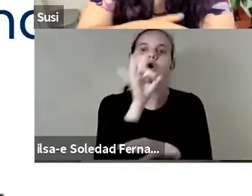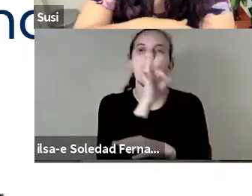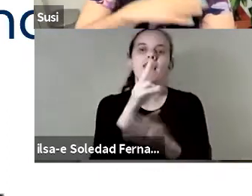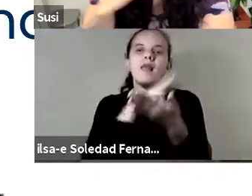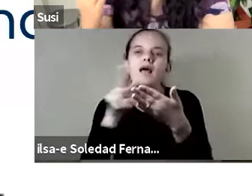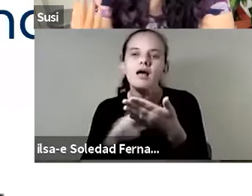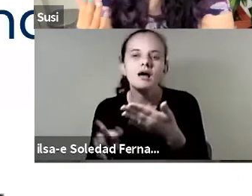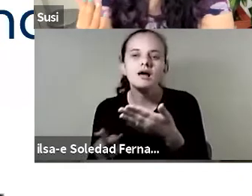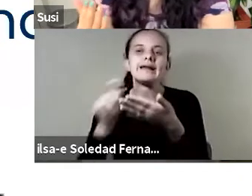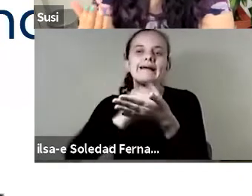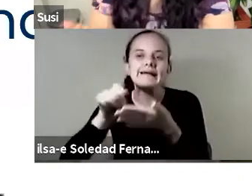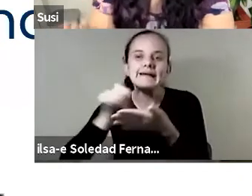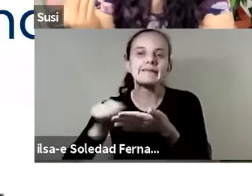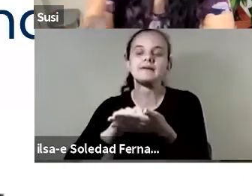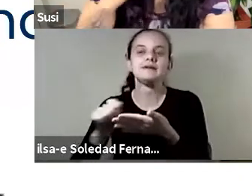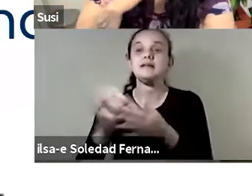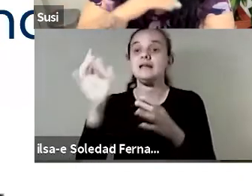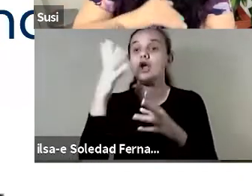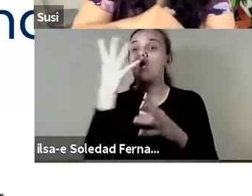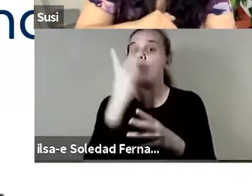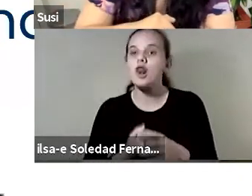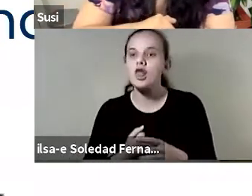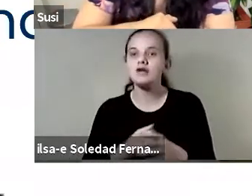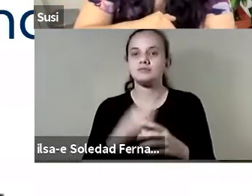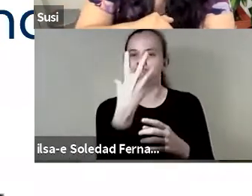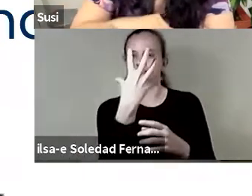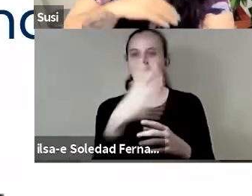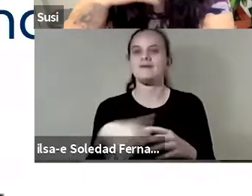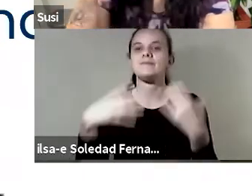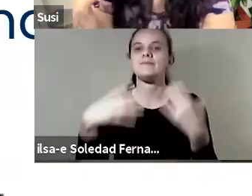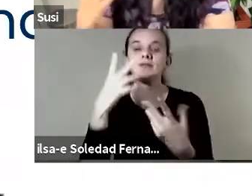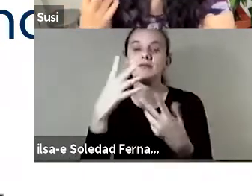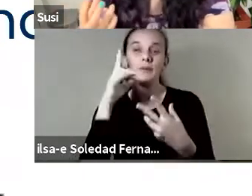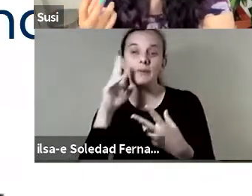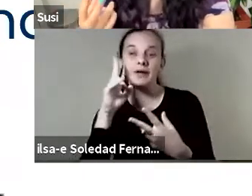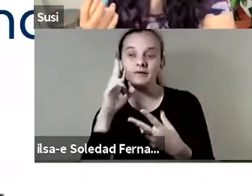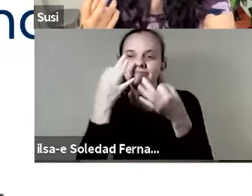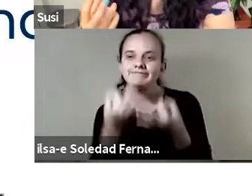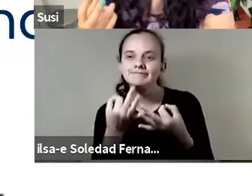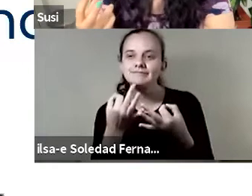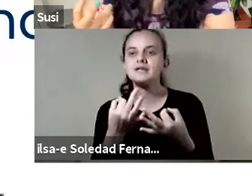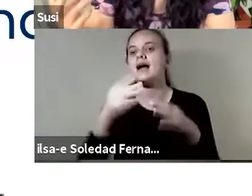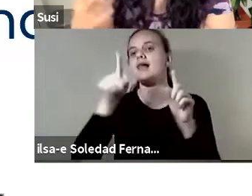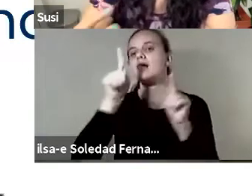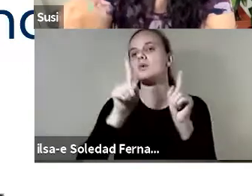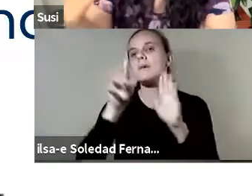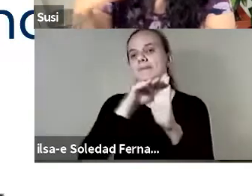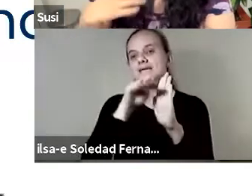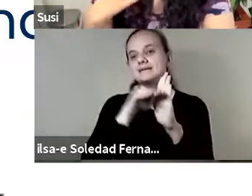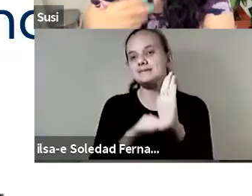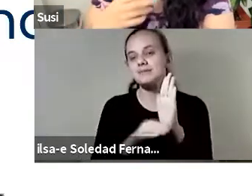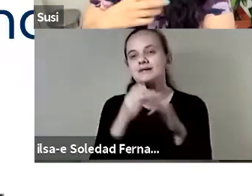gráfico para que no necesites saber el idioma o saber leer y escribir para entenderlo. tienen colores que llaman la atención y que en general